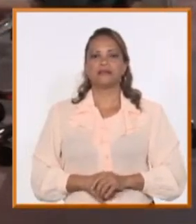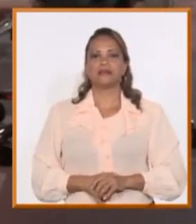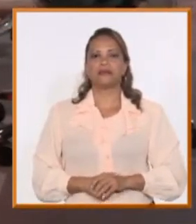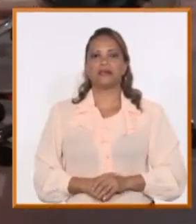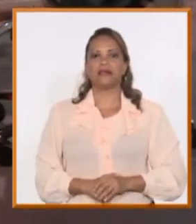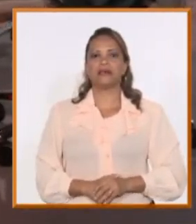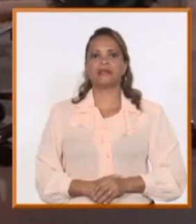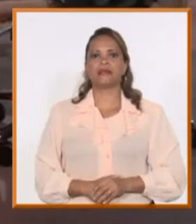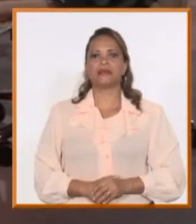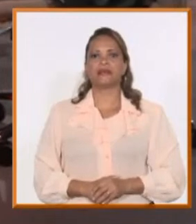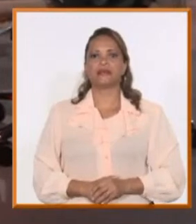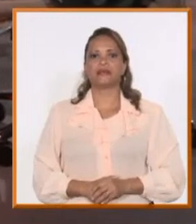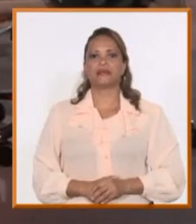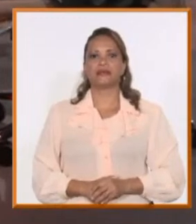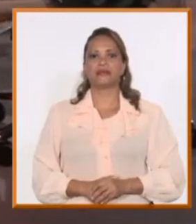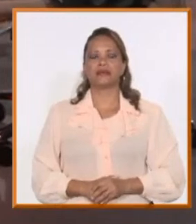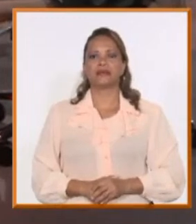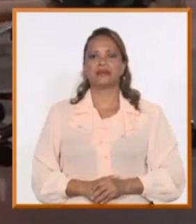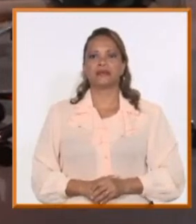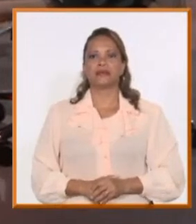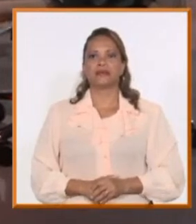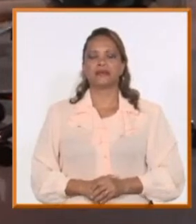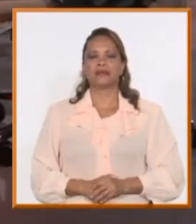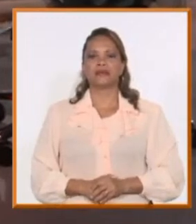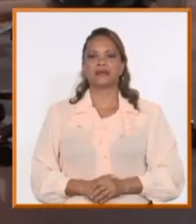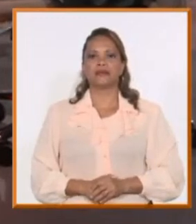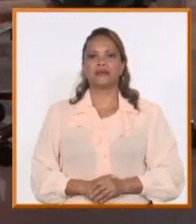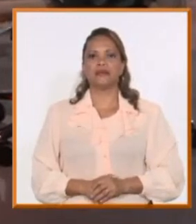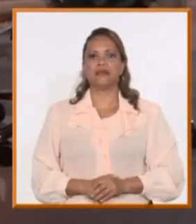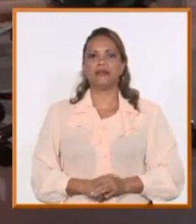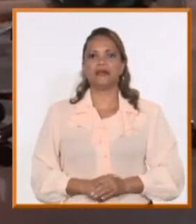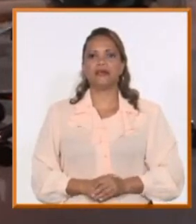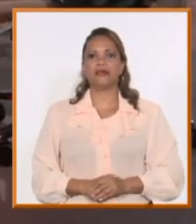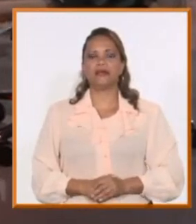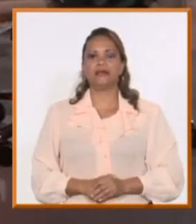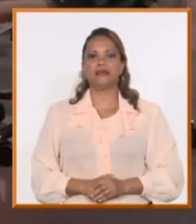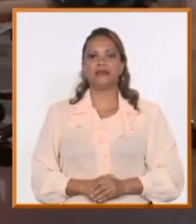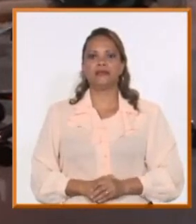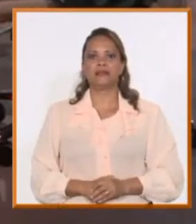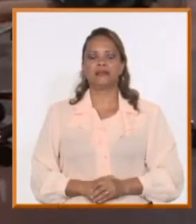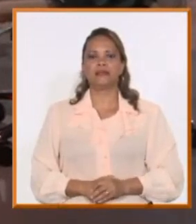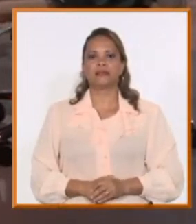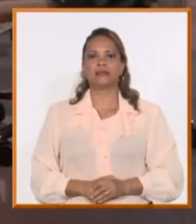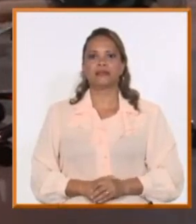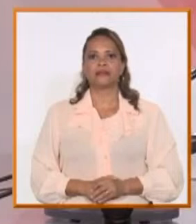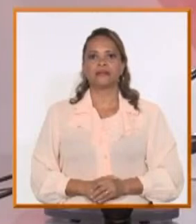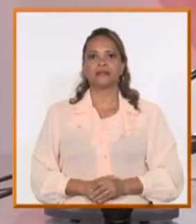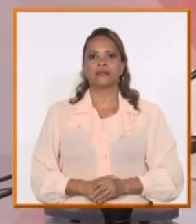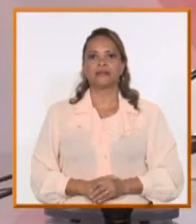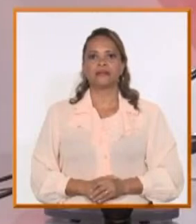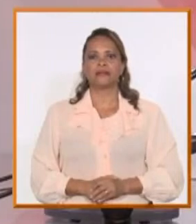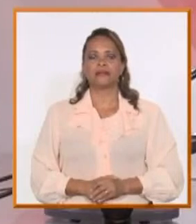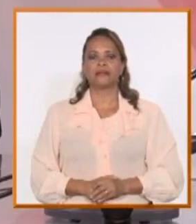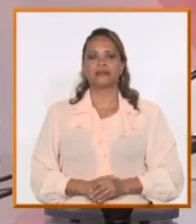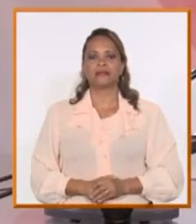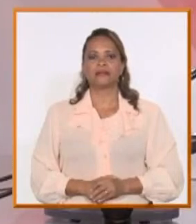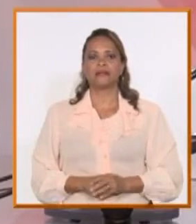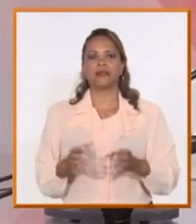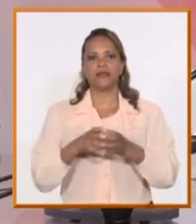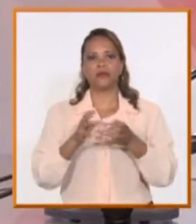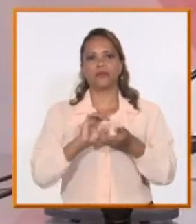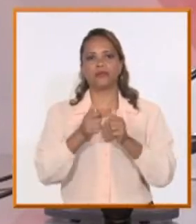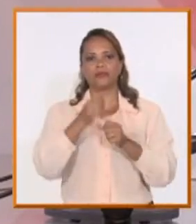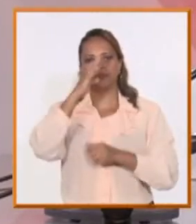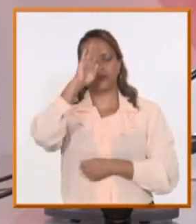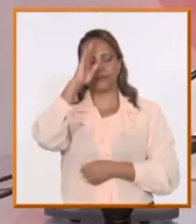Juegos Panamericanos. Le agradezco muchísimo a ustedes, ya estamos contra reloj. Nos vemos nosotros mañana. Felicidades a toda la delegación cubana, el movimiento deportivo